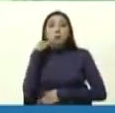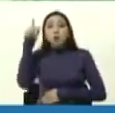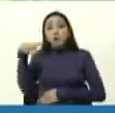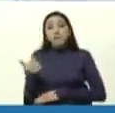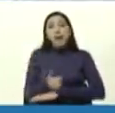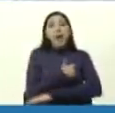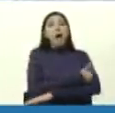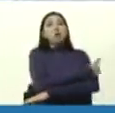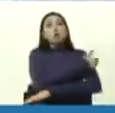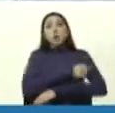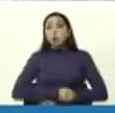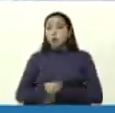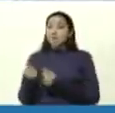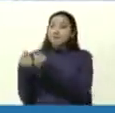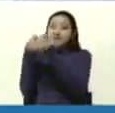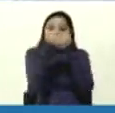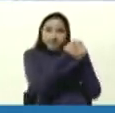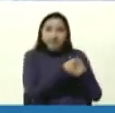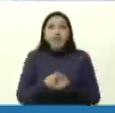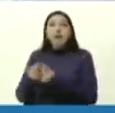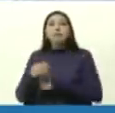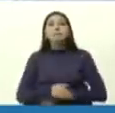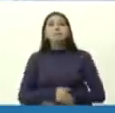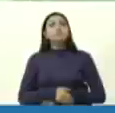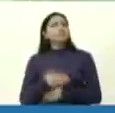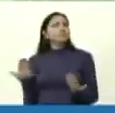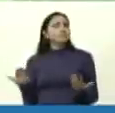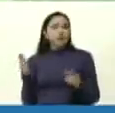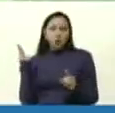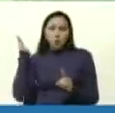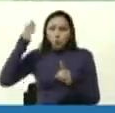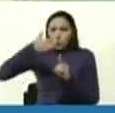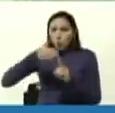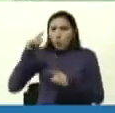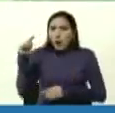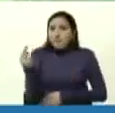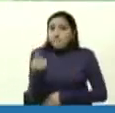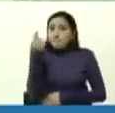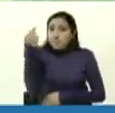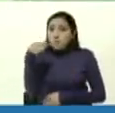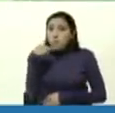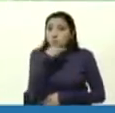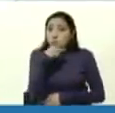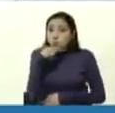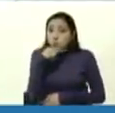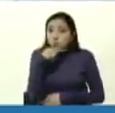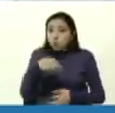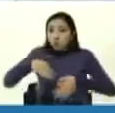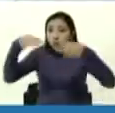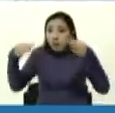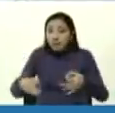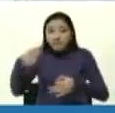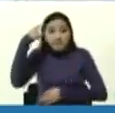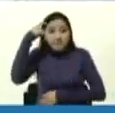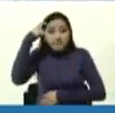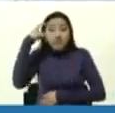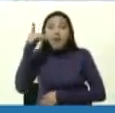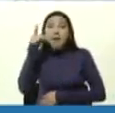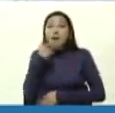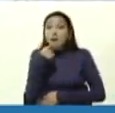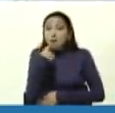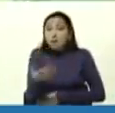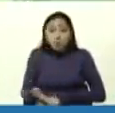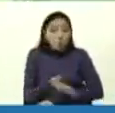autoridades financieras, está orientado hacia el 1 de octubre, es la fecha que ha destacado la vicepresidenta